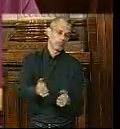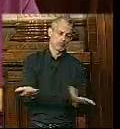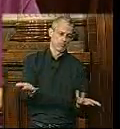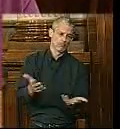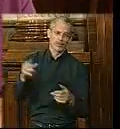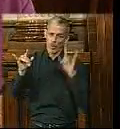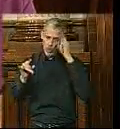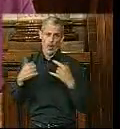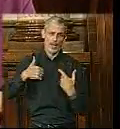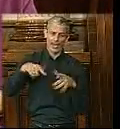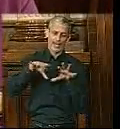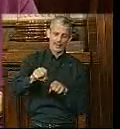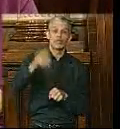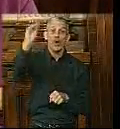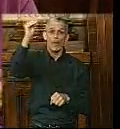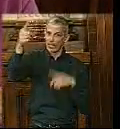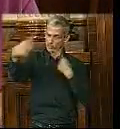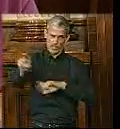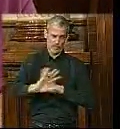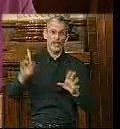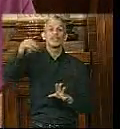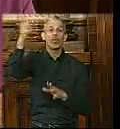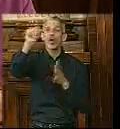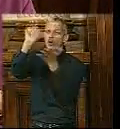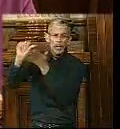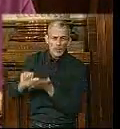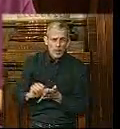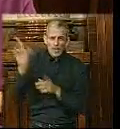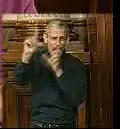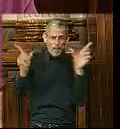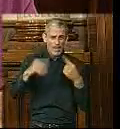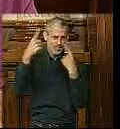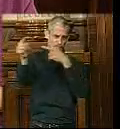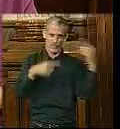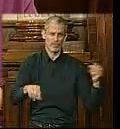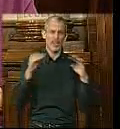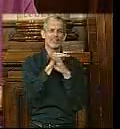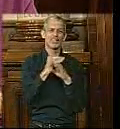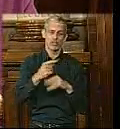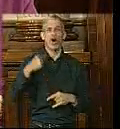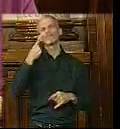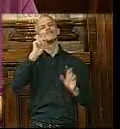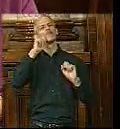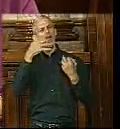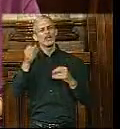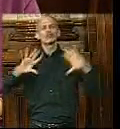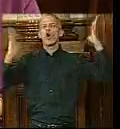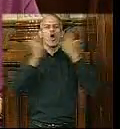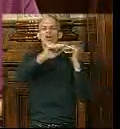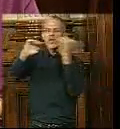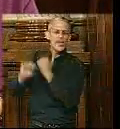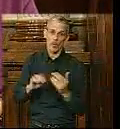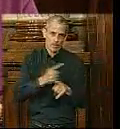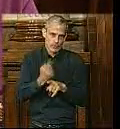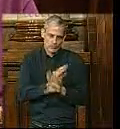digamos, pero no tenemos la misma lengua que Brasil ni que muchísimos otros países del mundo. O sea, sería ideal que todos tengamos una misma lengua, pero